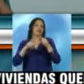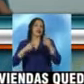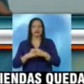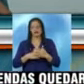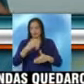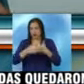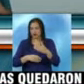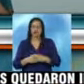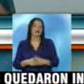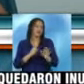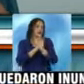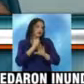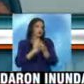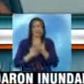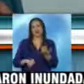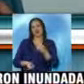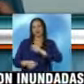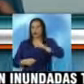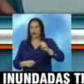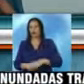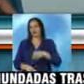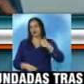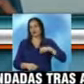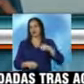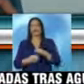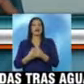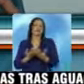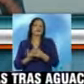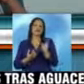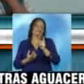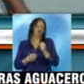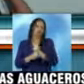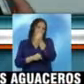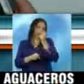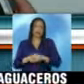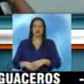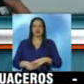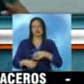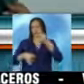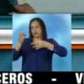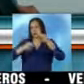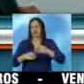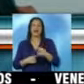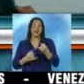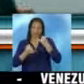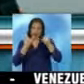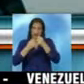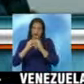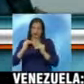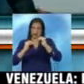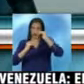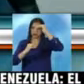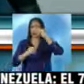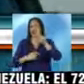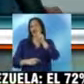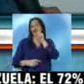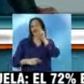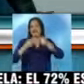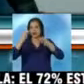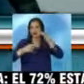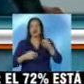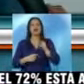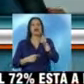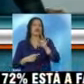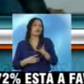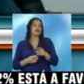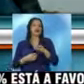amparo contra la municipalidad, que perdieron en primera, segunda instancia y finalmente en el Tribunal Constitucional, que falló declarando que esta desocupación